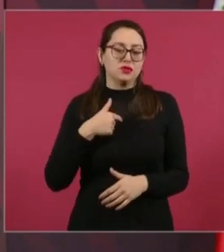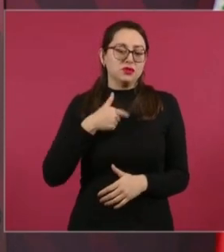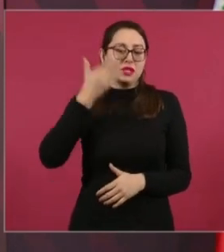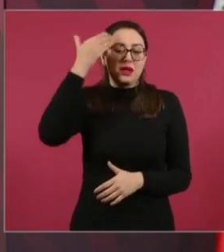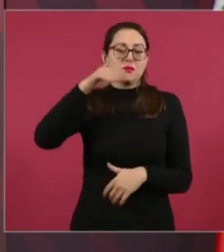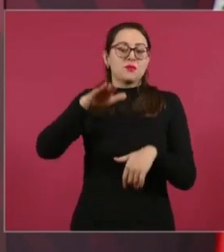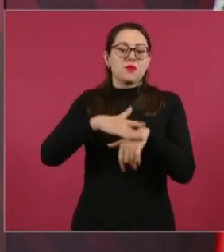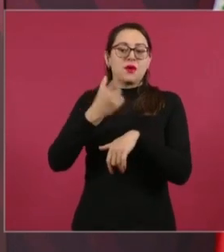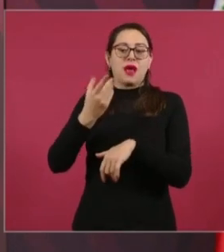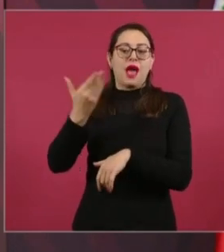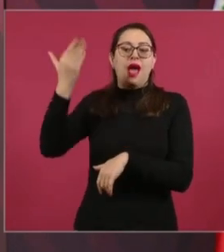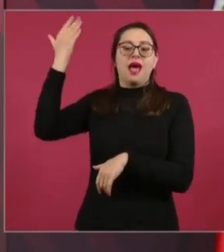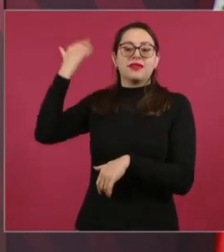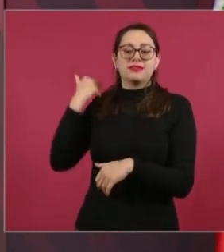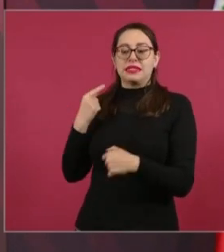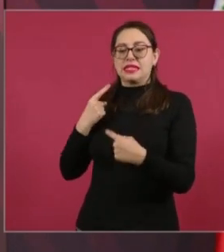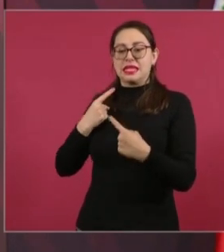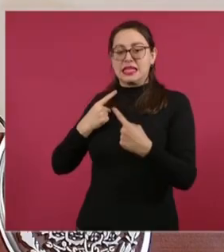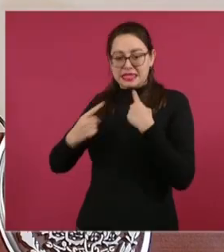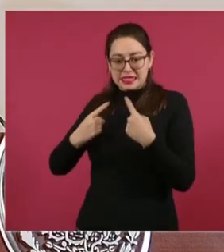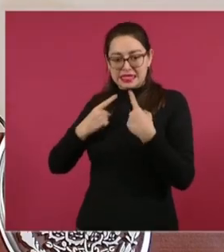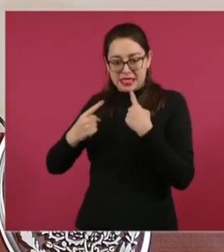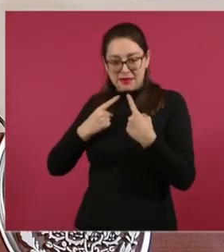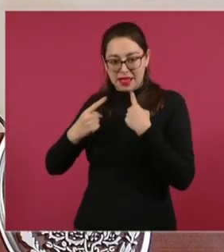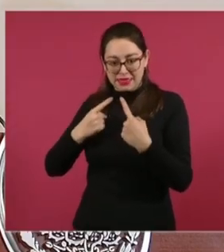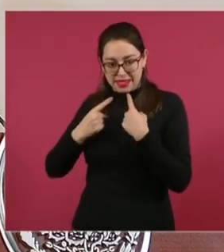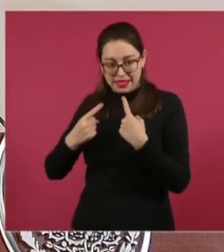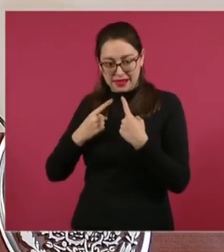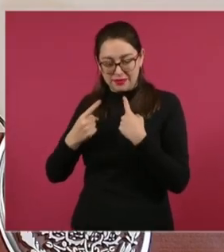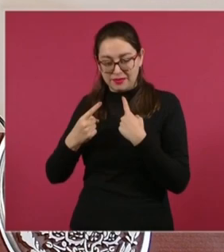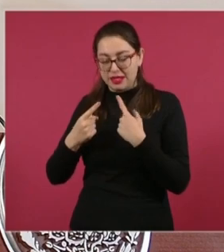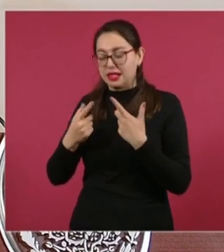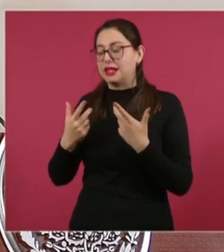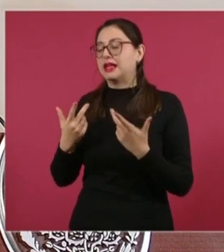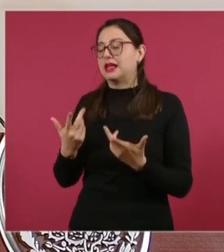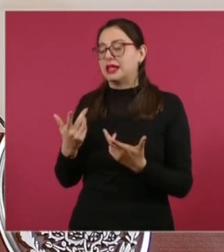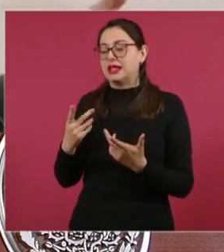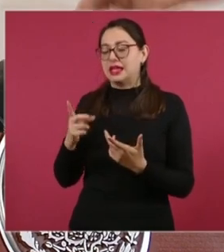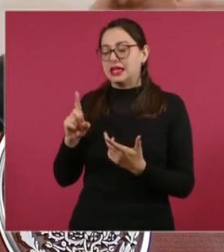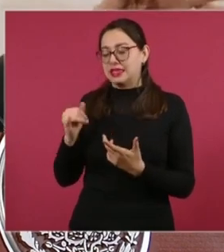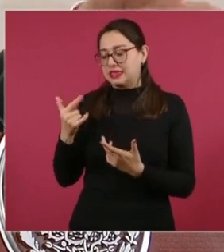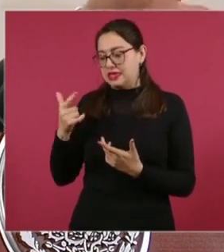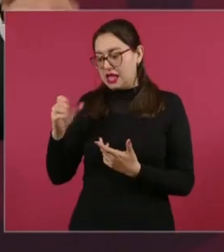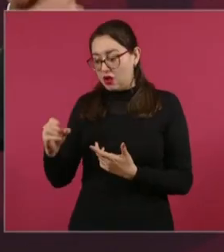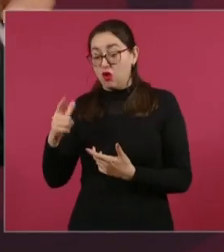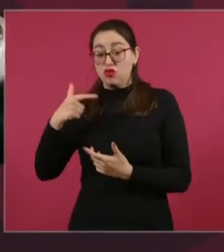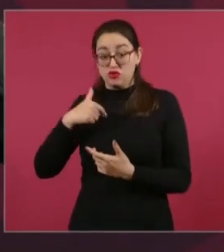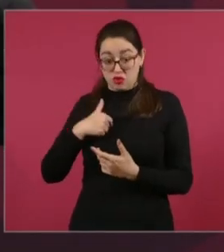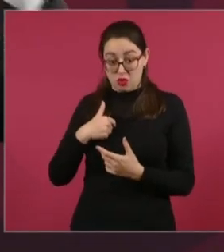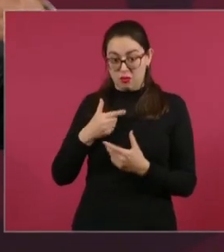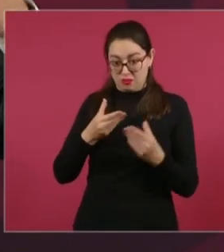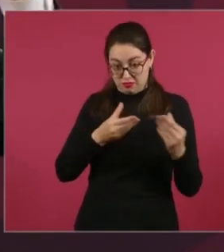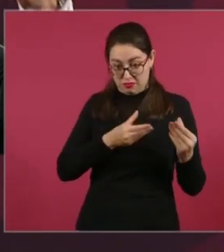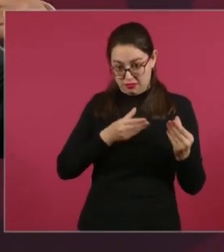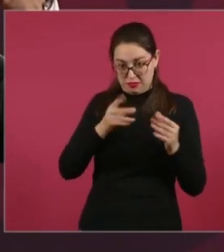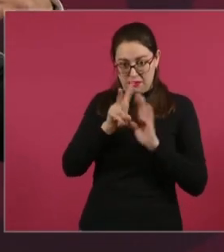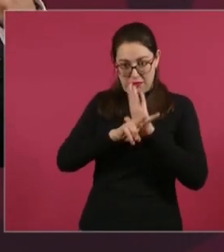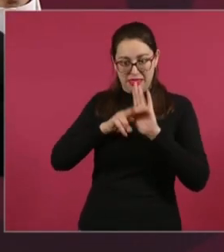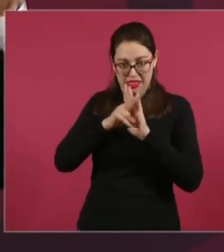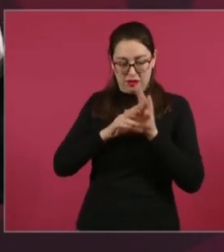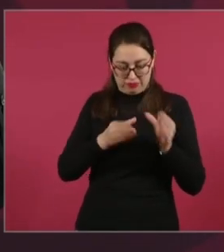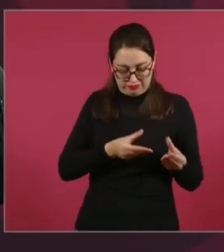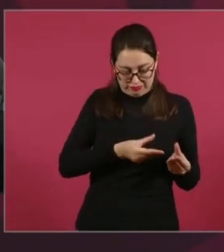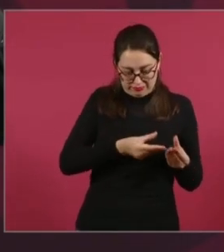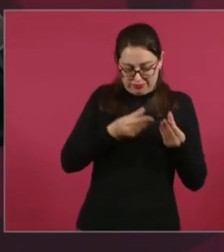el que conducía el debate era López Dóriga, tardaron como diez minutos porque estaban